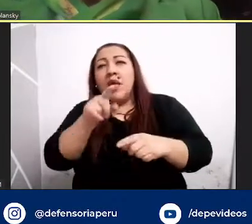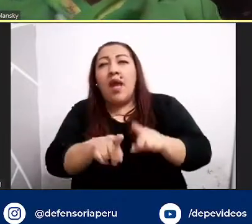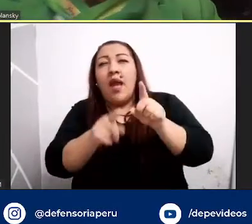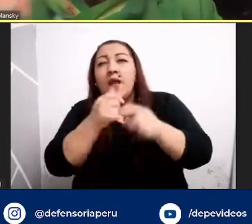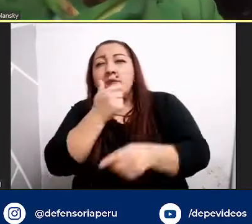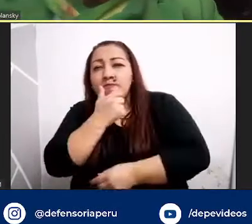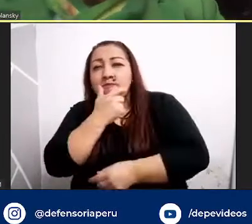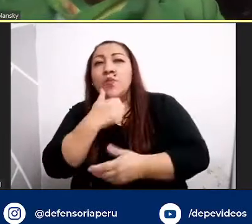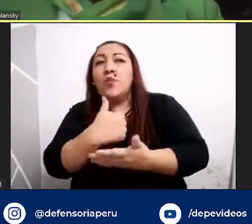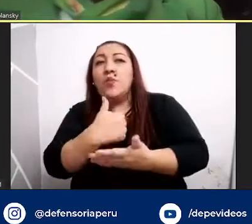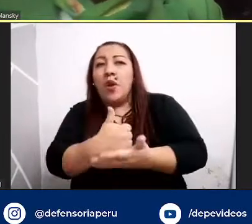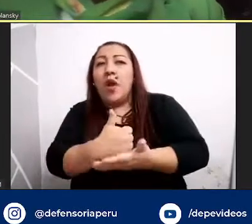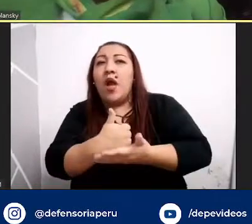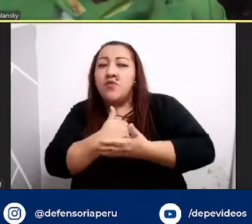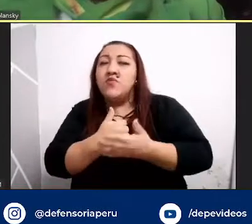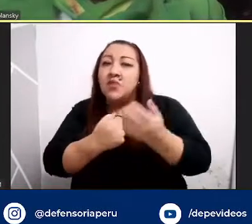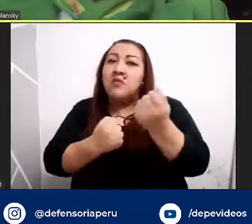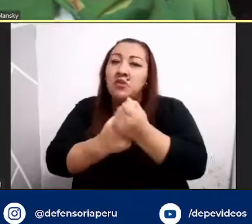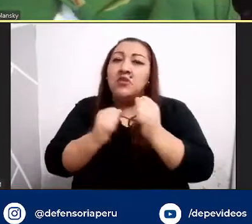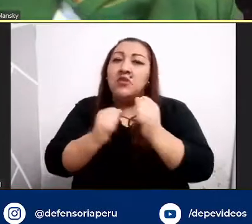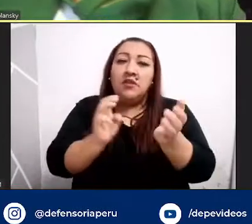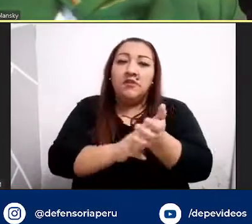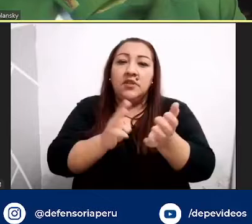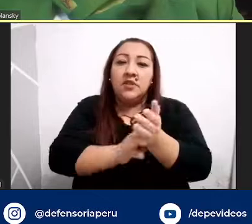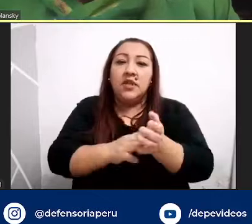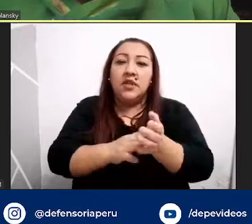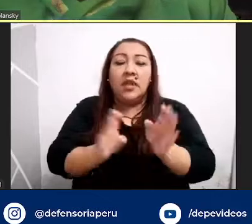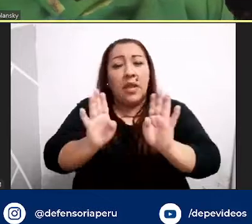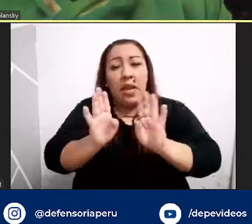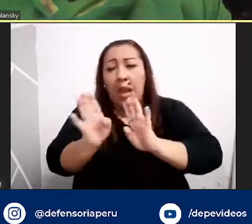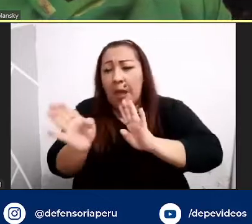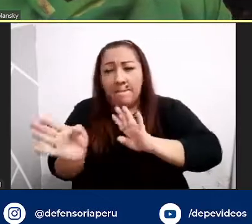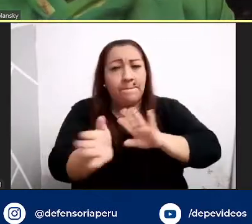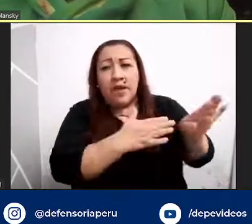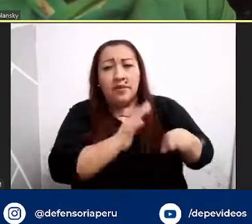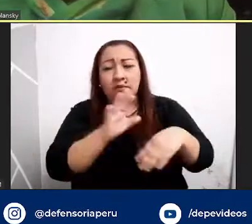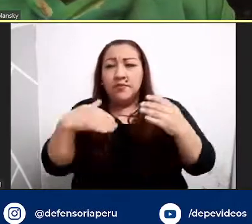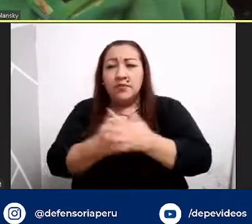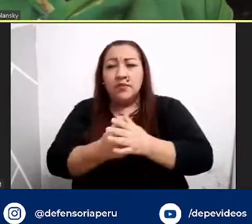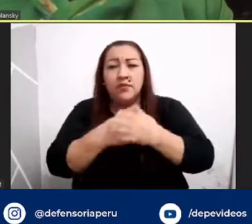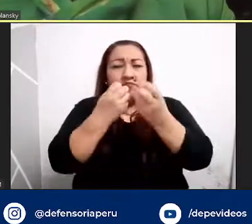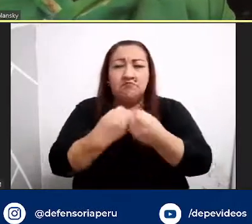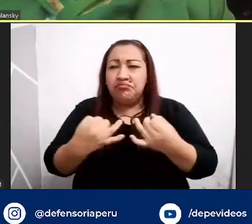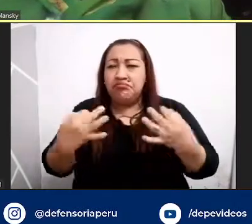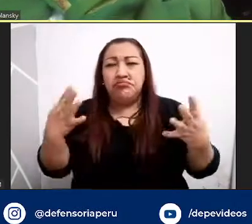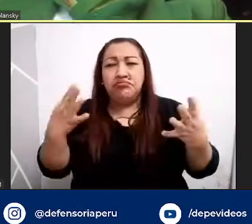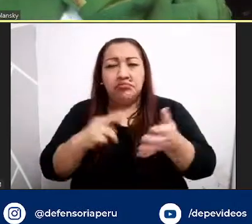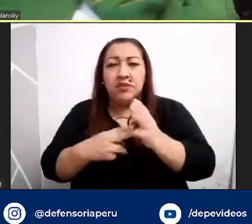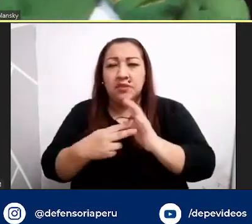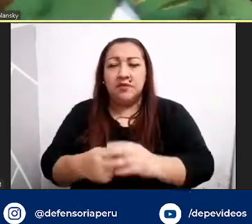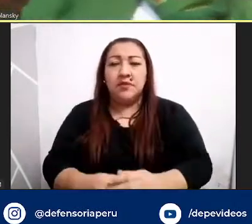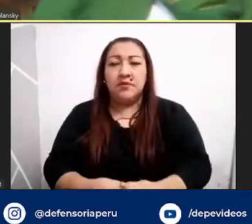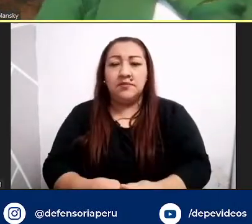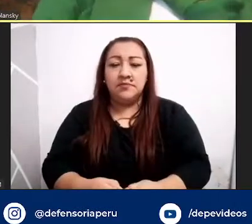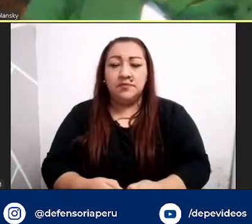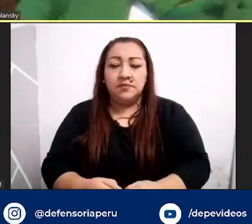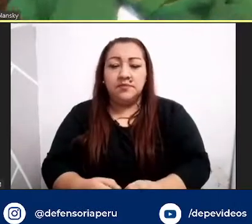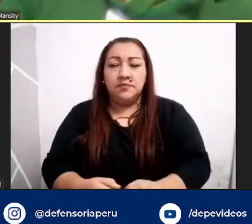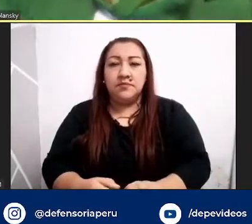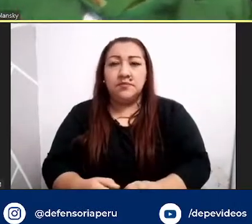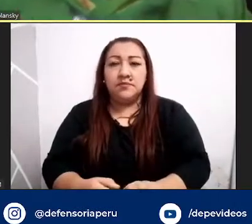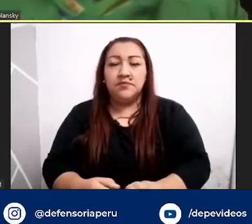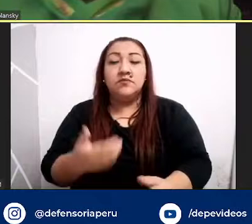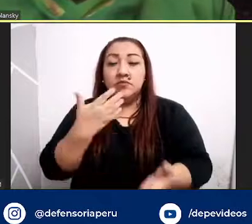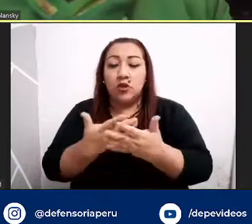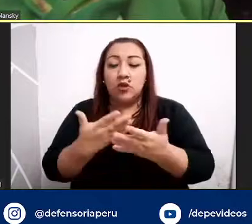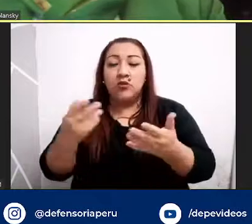respalda, más allá de toda la cantidad de de hechos concretos que